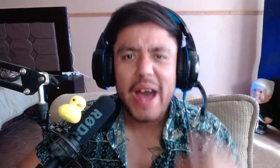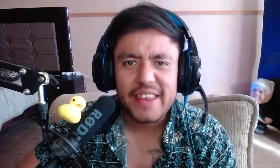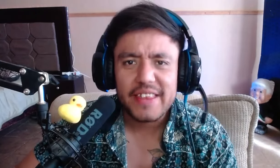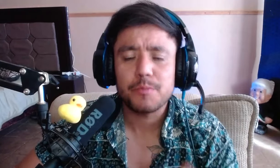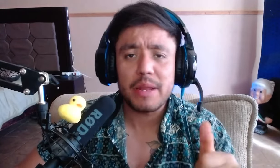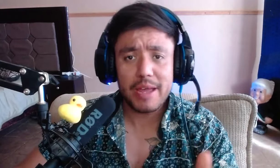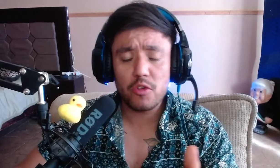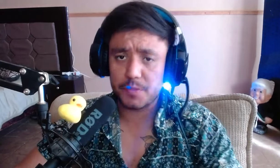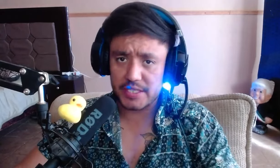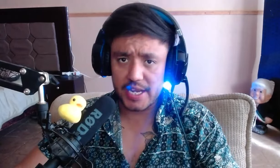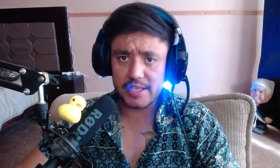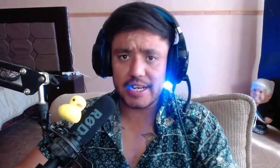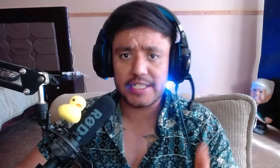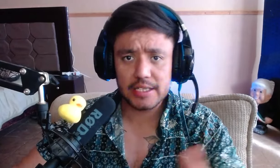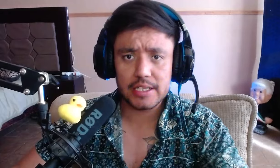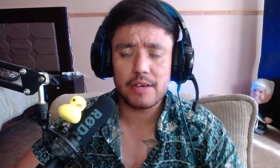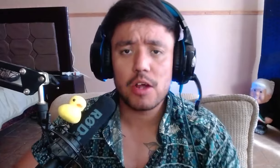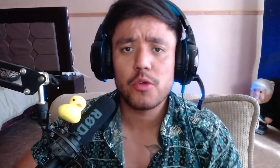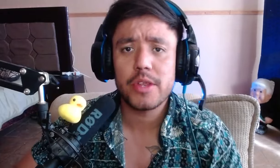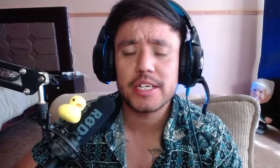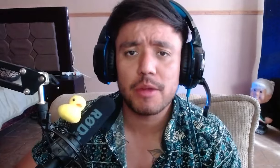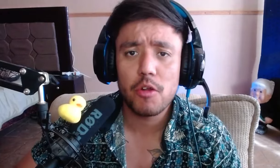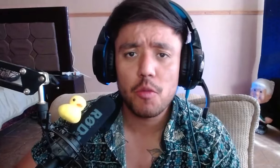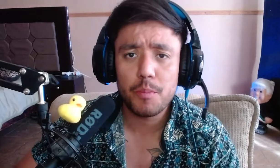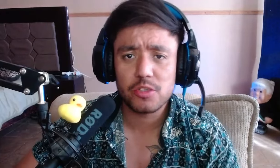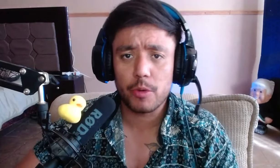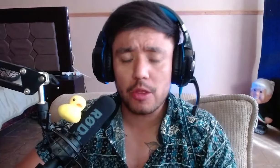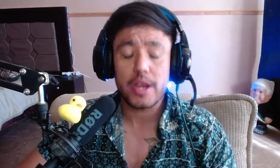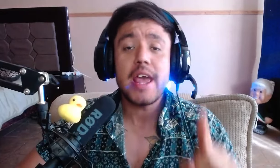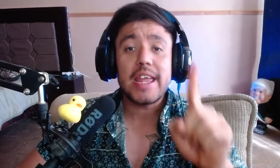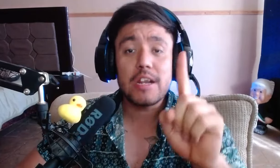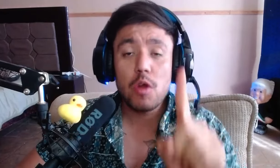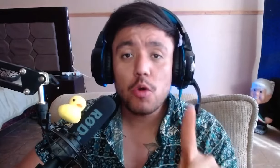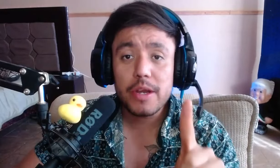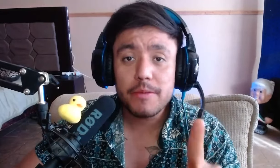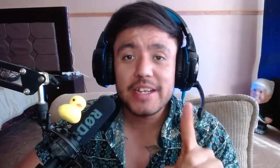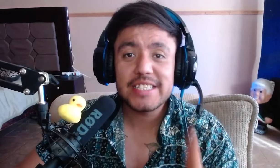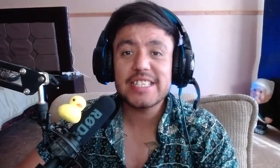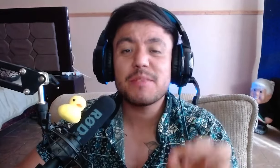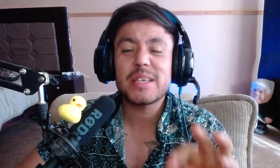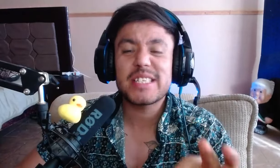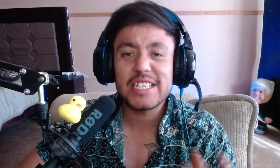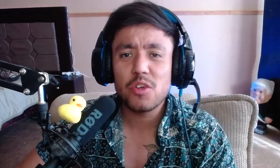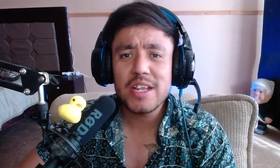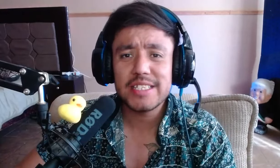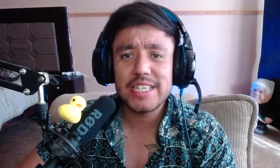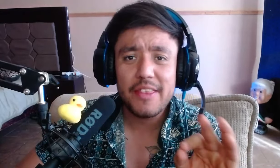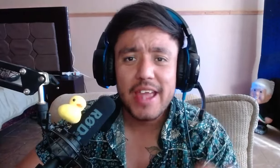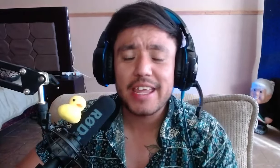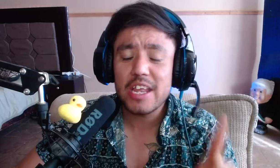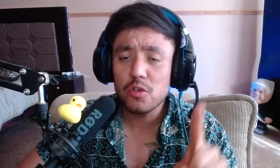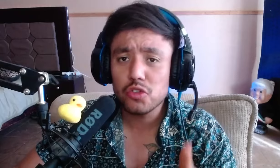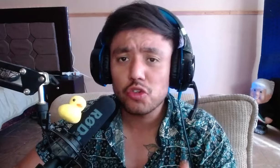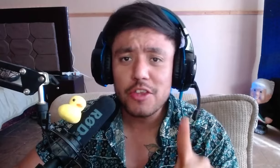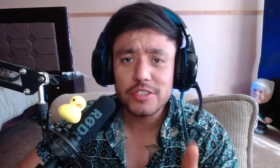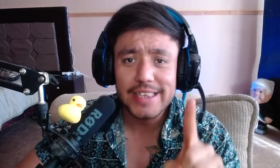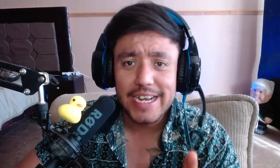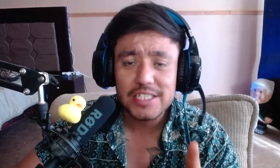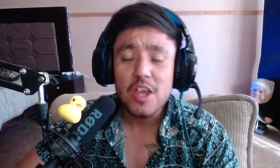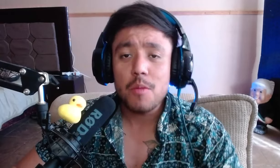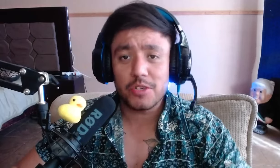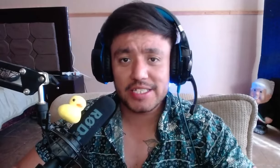cobardes primero desprestigian el excelente trabajo de Andrés Manuel López Obrador y luego reviven estas investigaciones de la que incluso